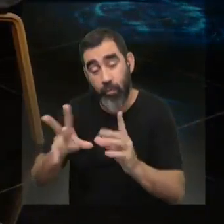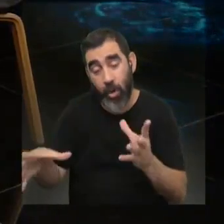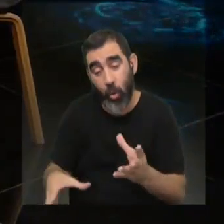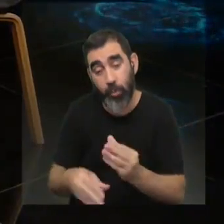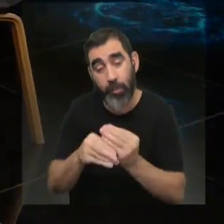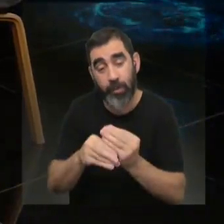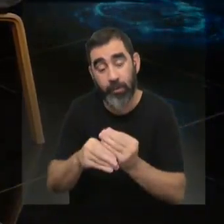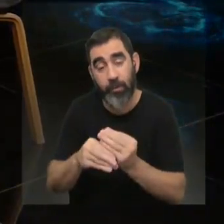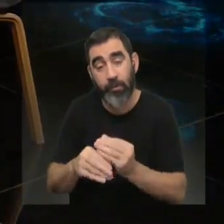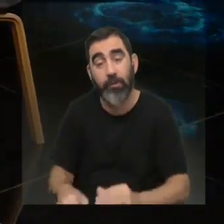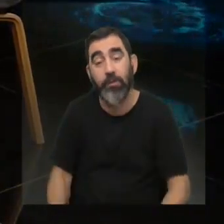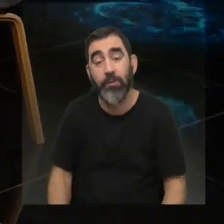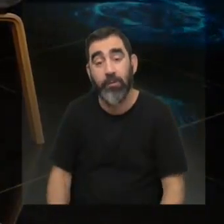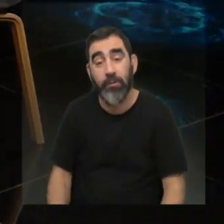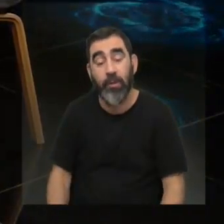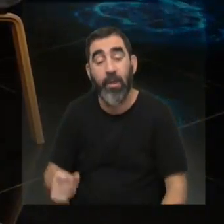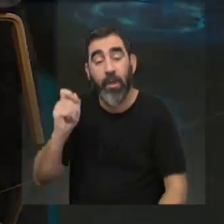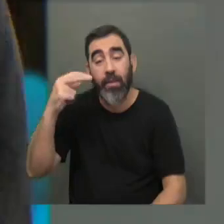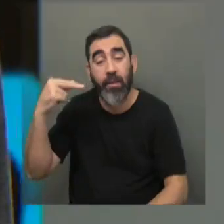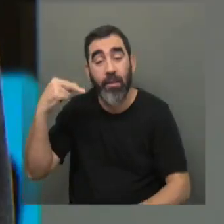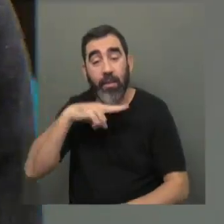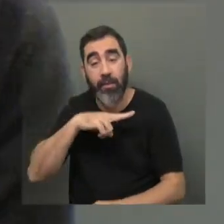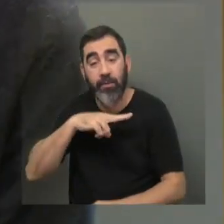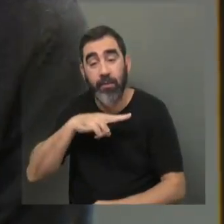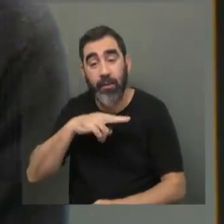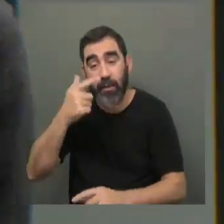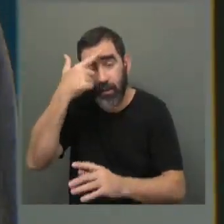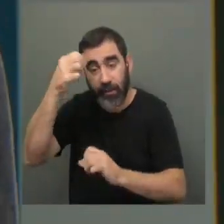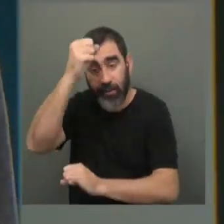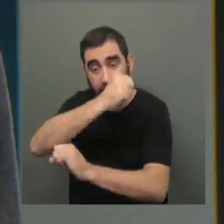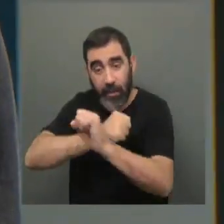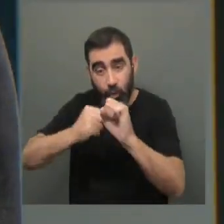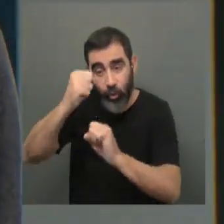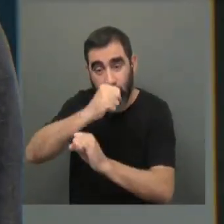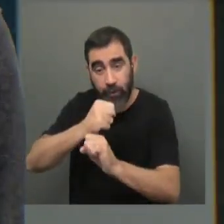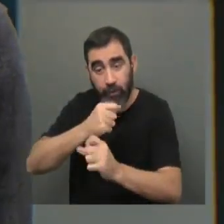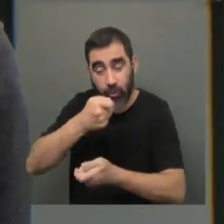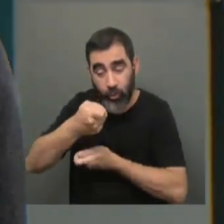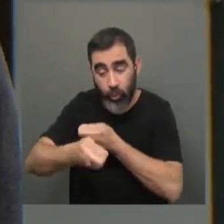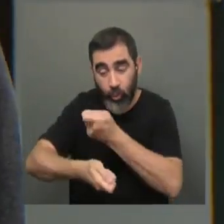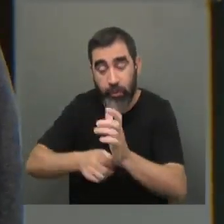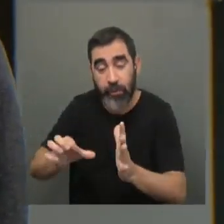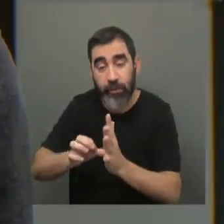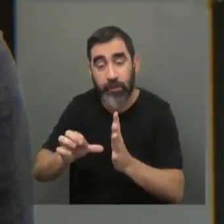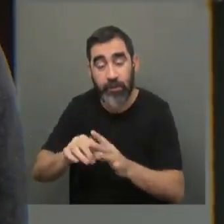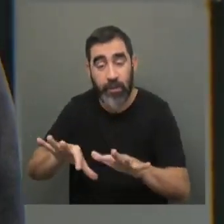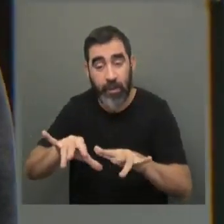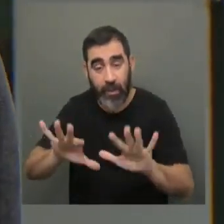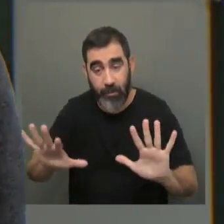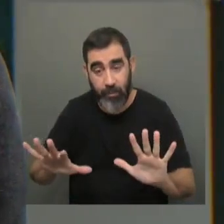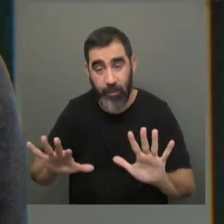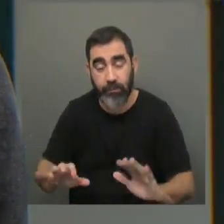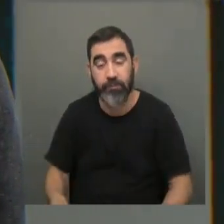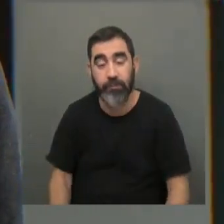es la inteligencia artificial al final es una tecnología, es una forma de construir sistemas de software, ni más